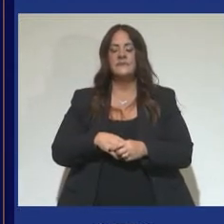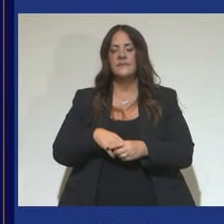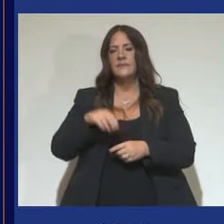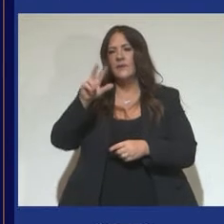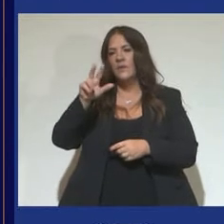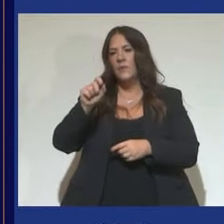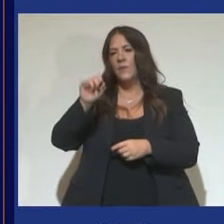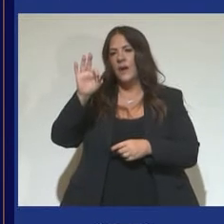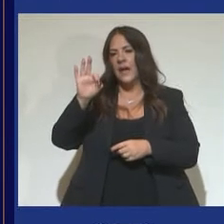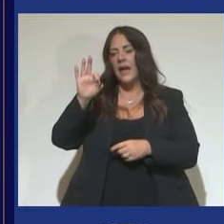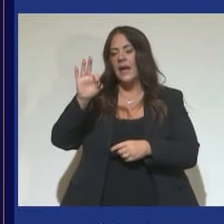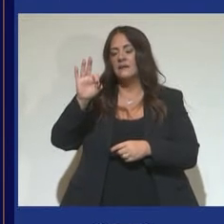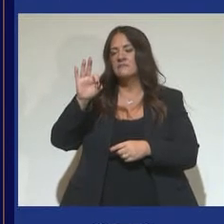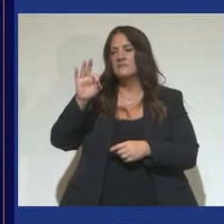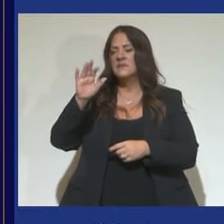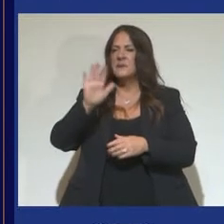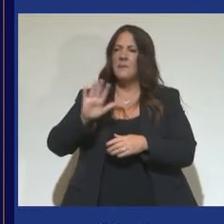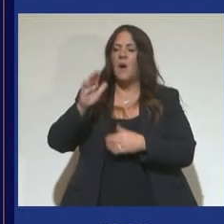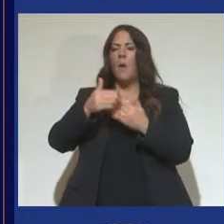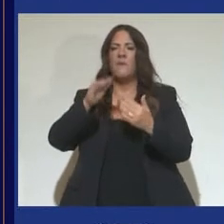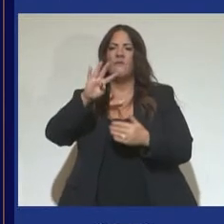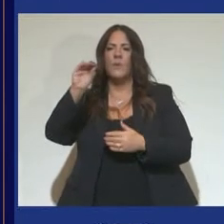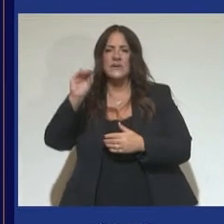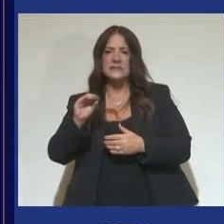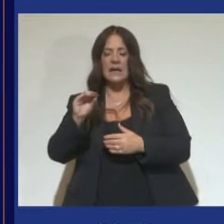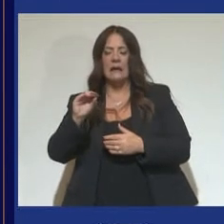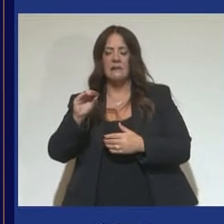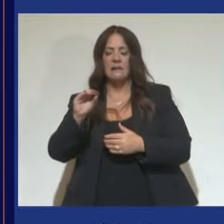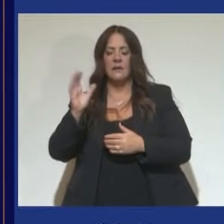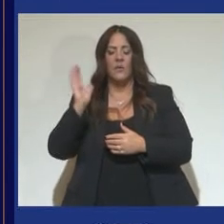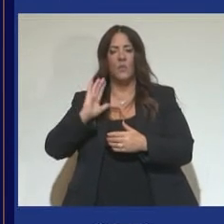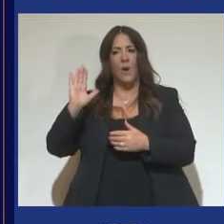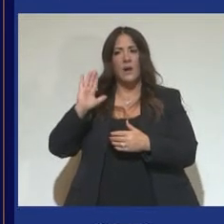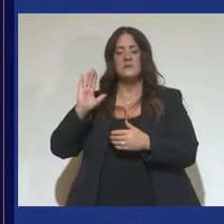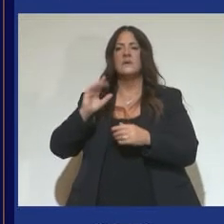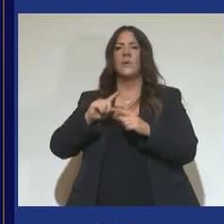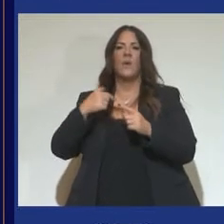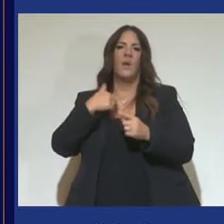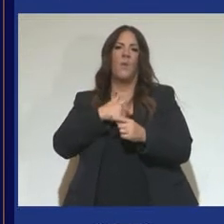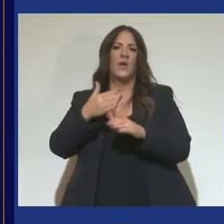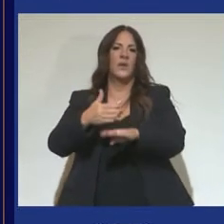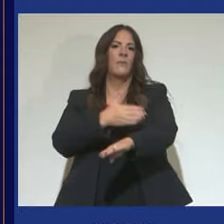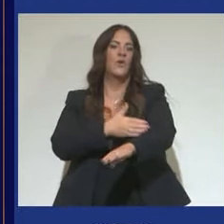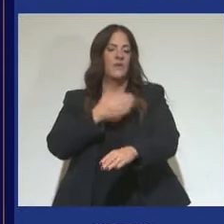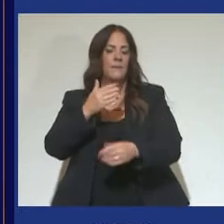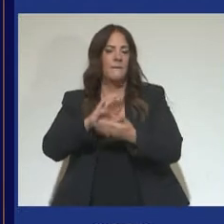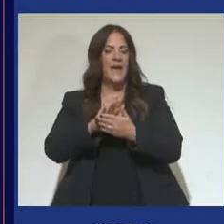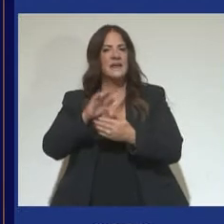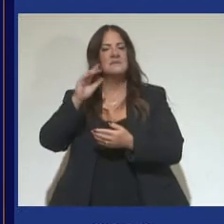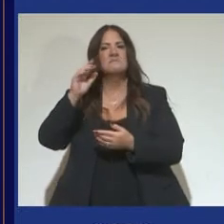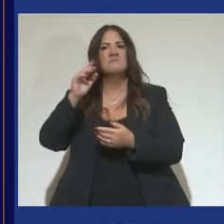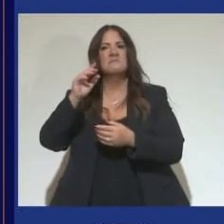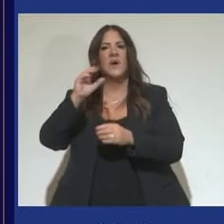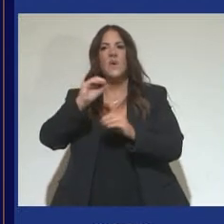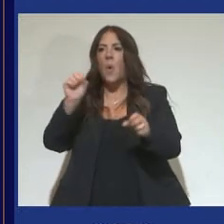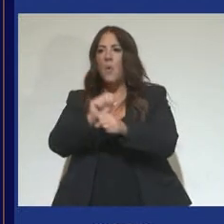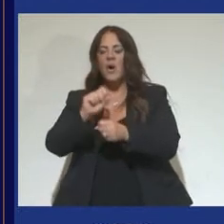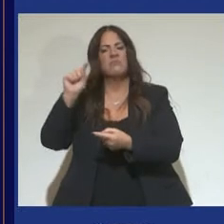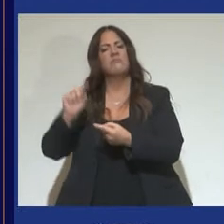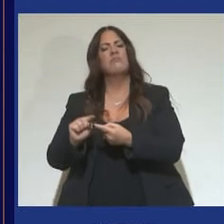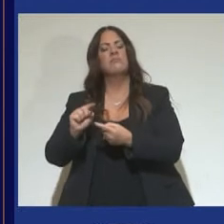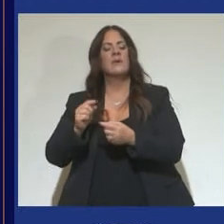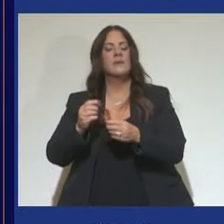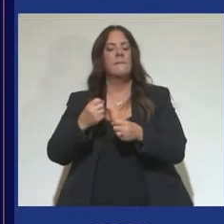bajar el número histórico de 3.9 por ciento queremos que sea incluso mejor estamos fijando en 4.5